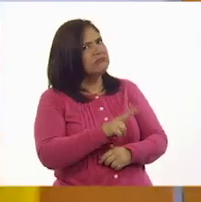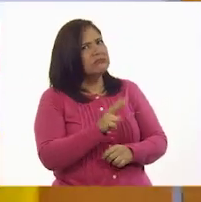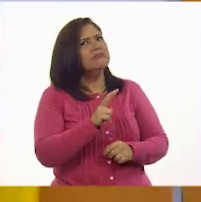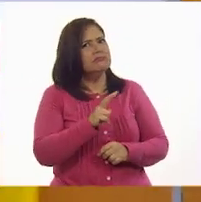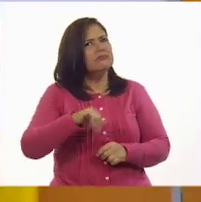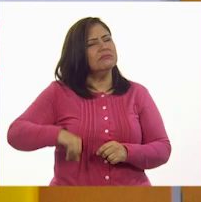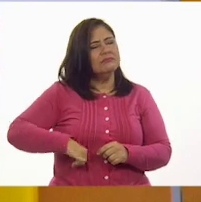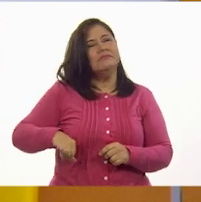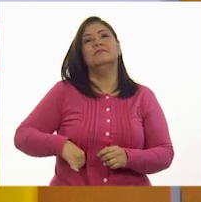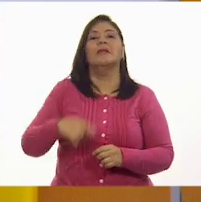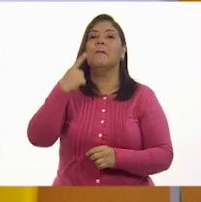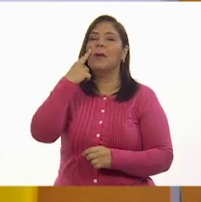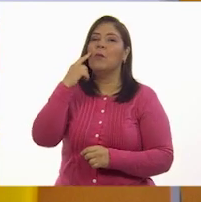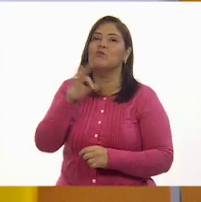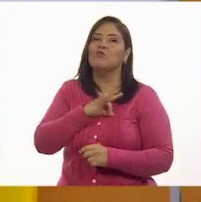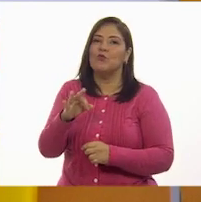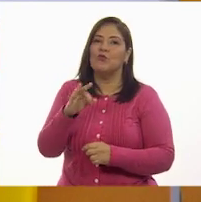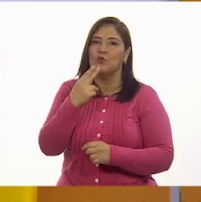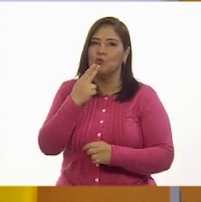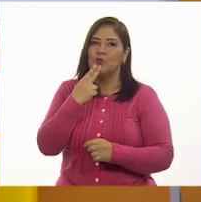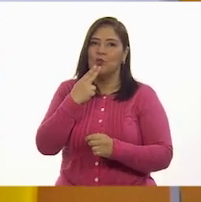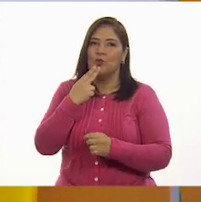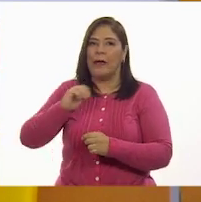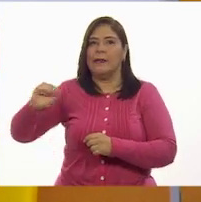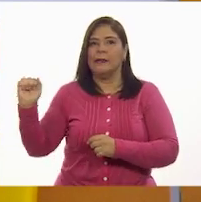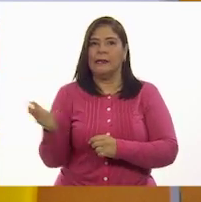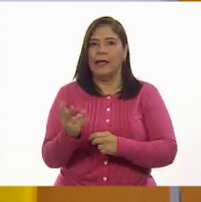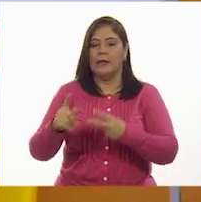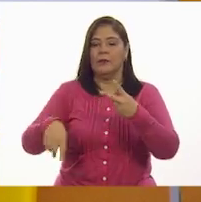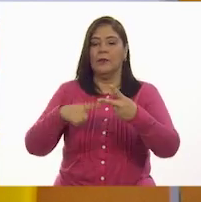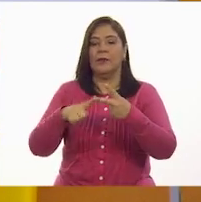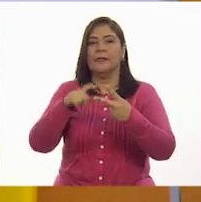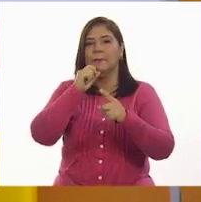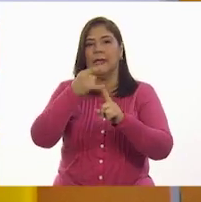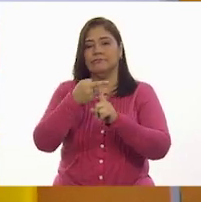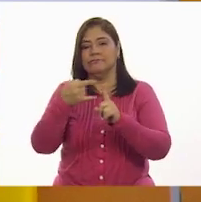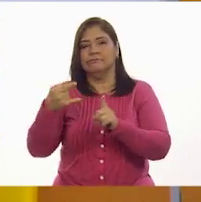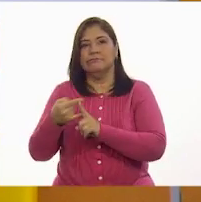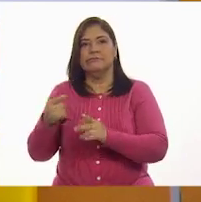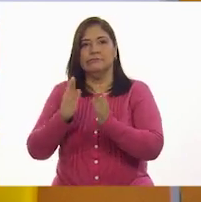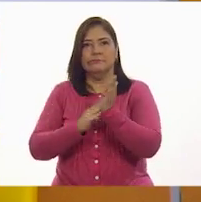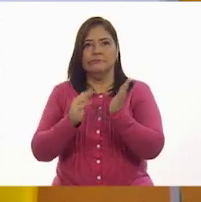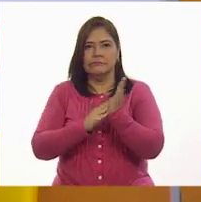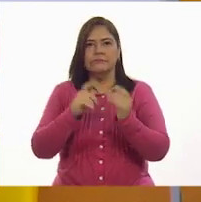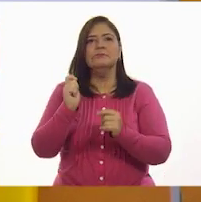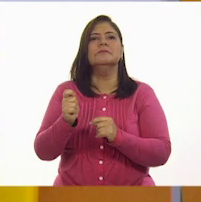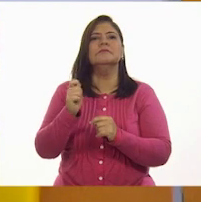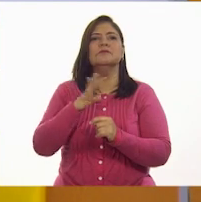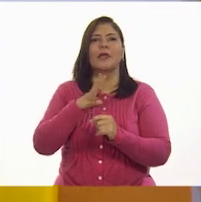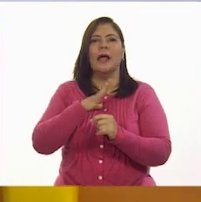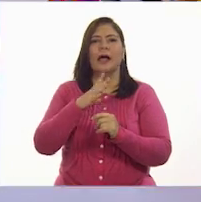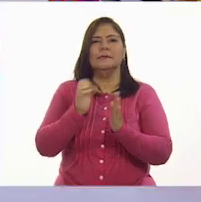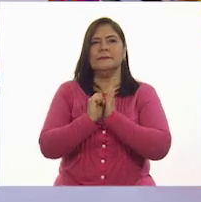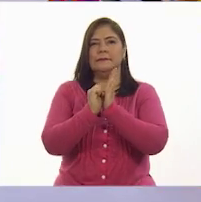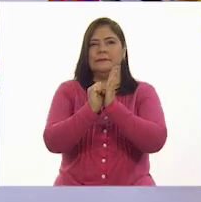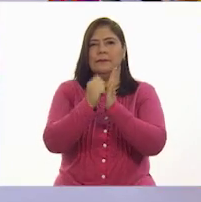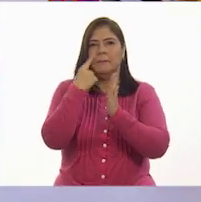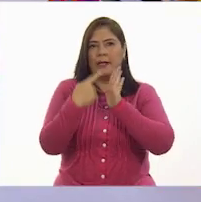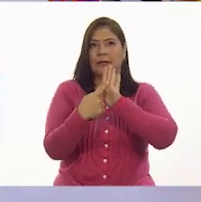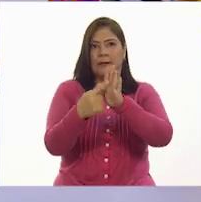a utilizar un dado y unas tarjetitas que tienen unos símbolos. ¿Quieres que te los muestre? A ver, ¿cuáles